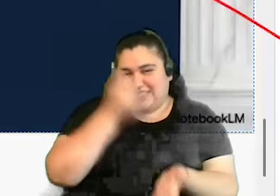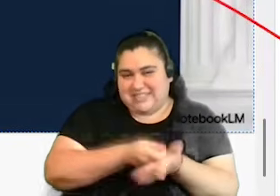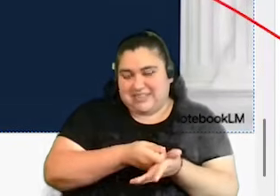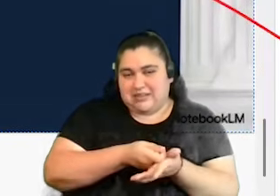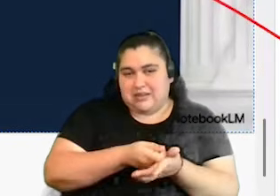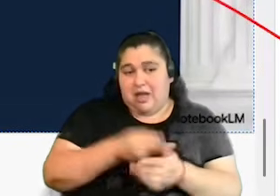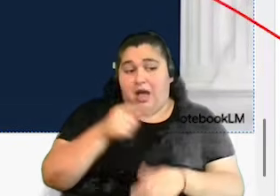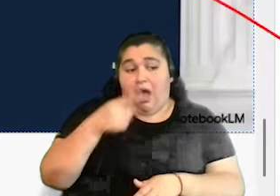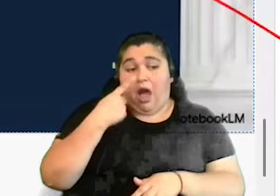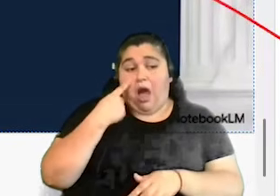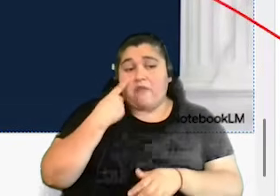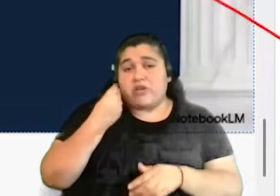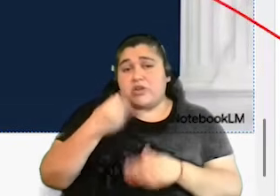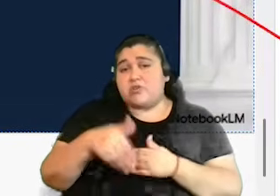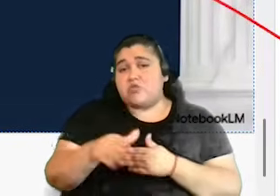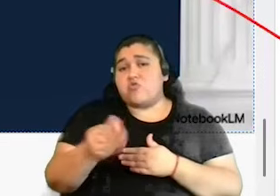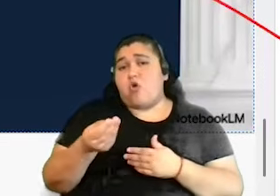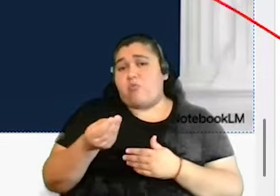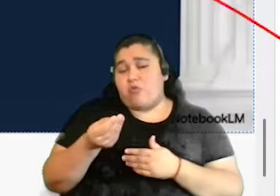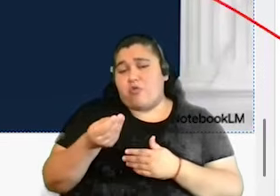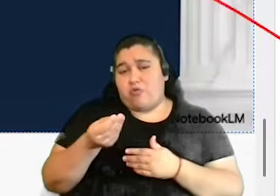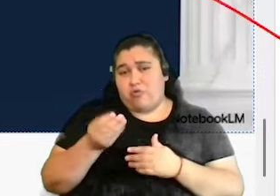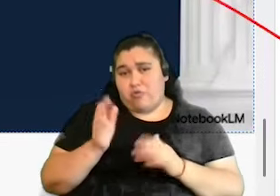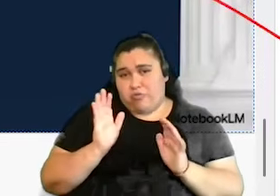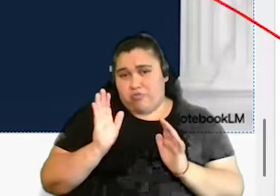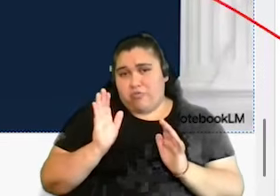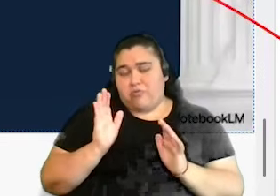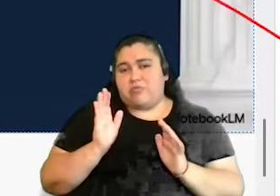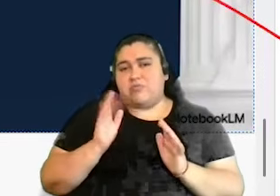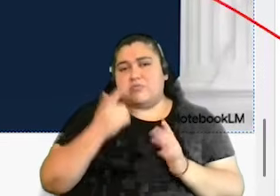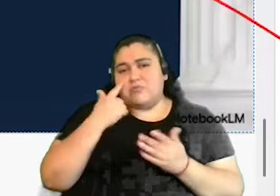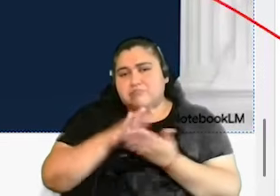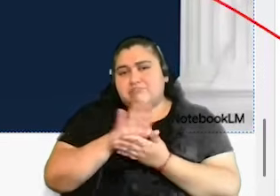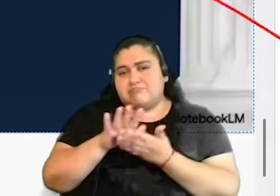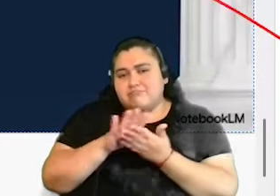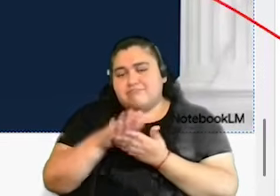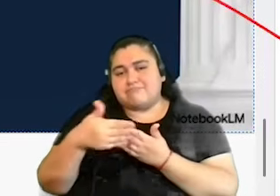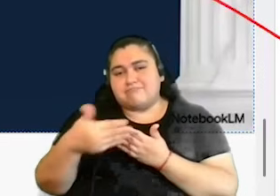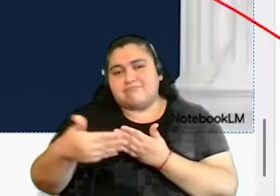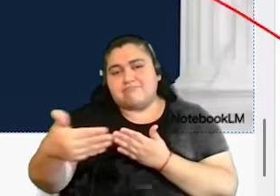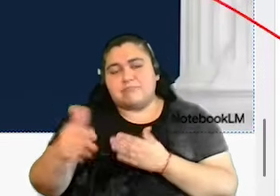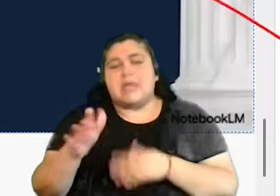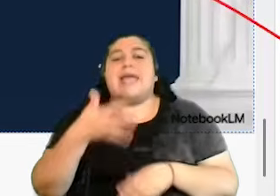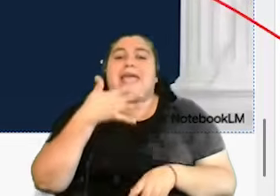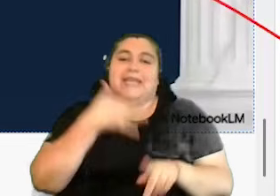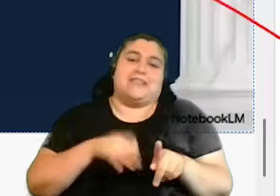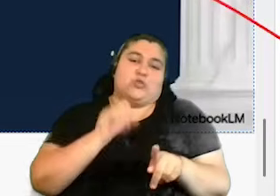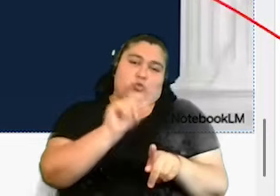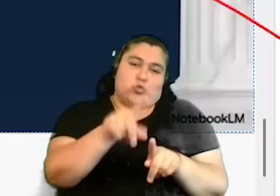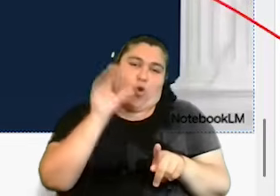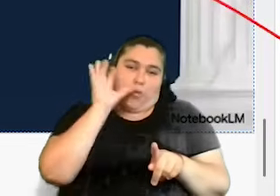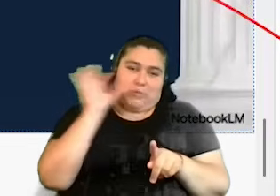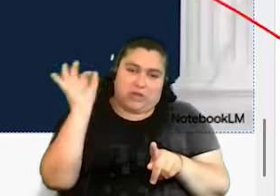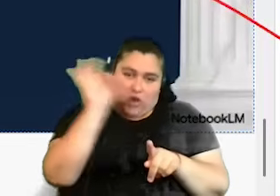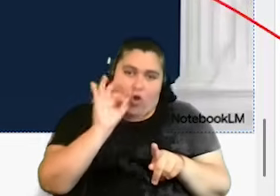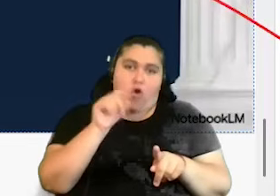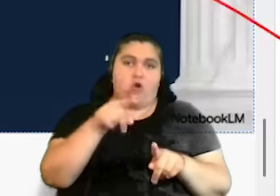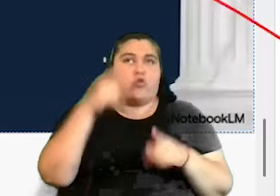poquito cómo nos va sucediendo. Igual entiendo tu